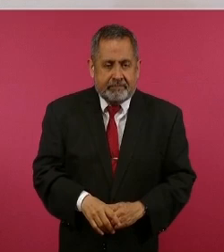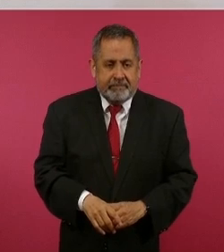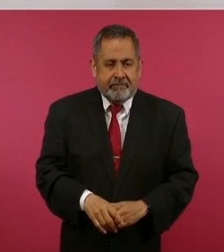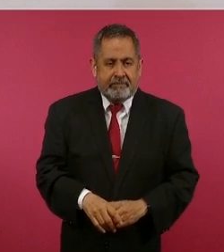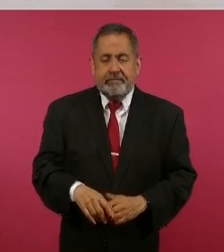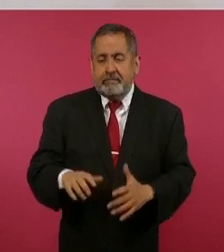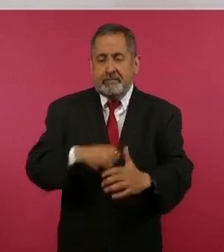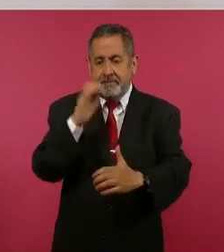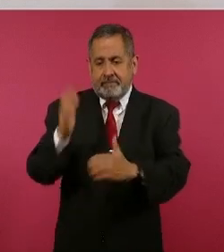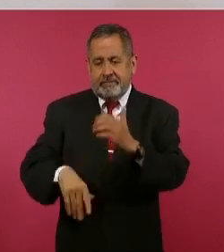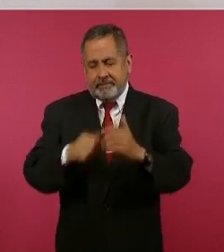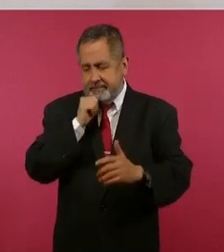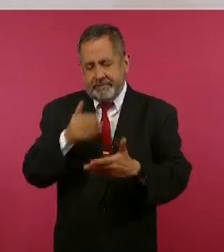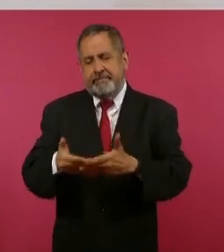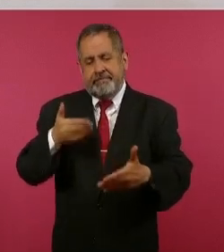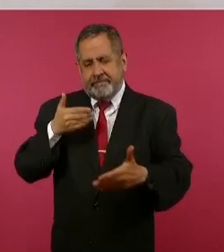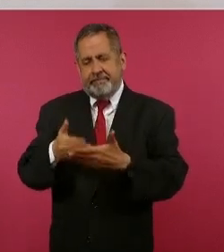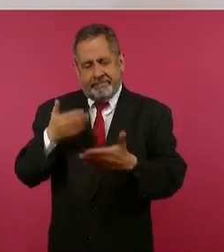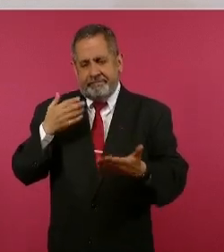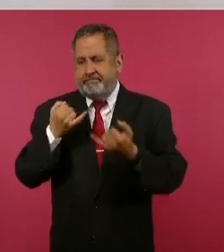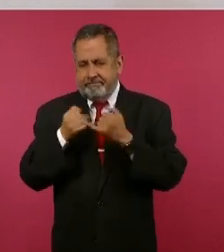Antes de que yo me vaya.